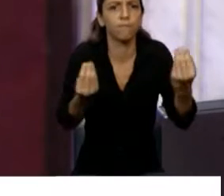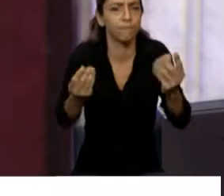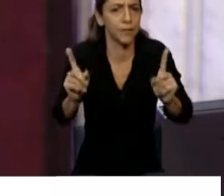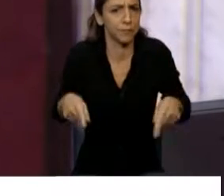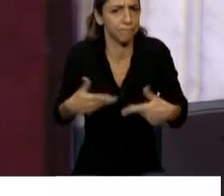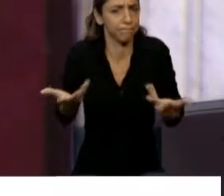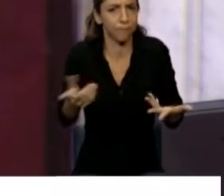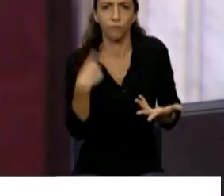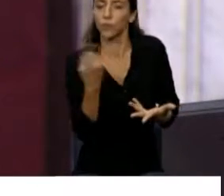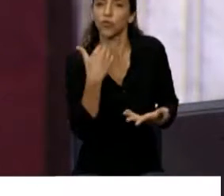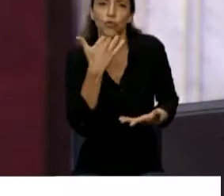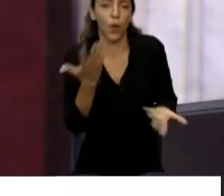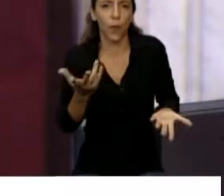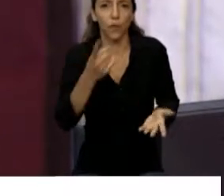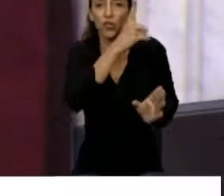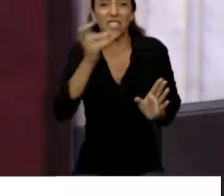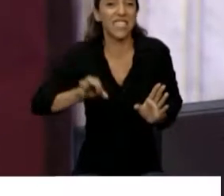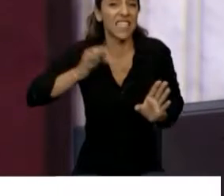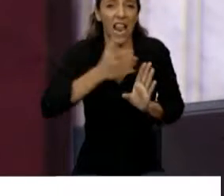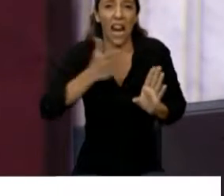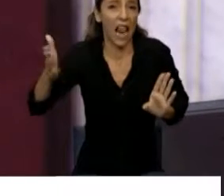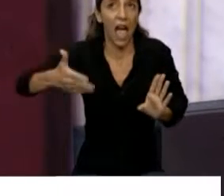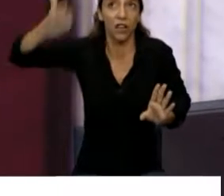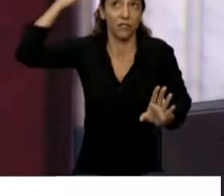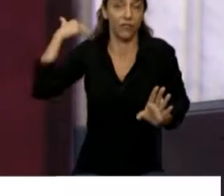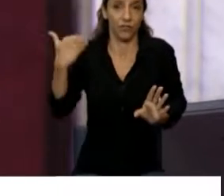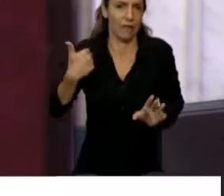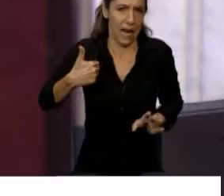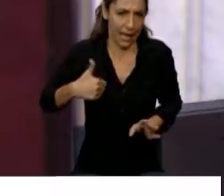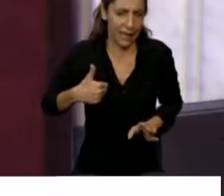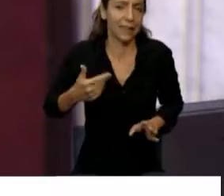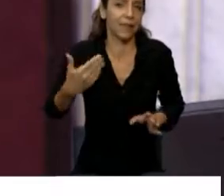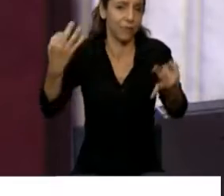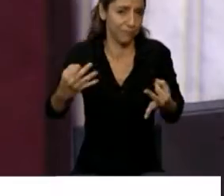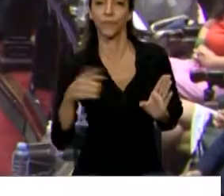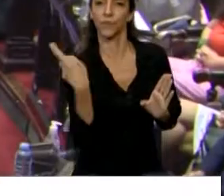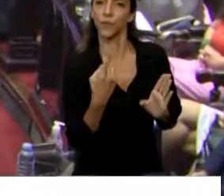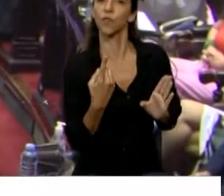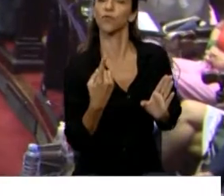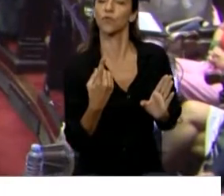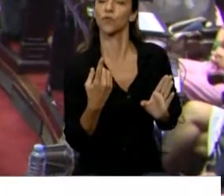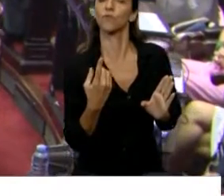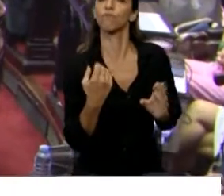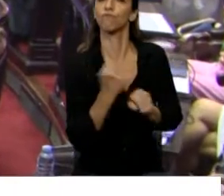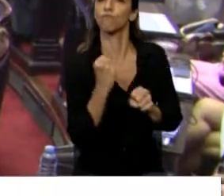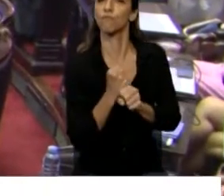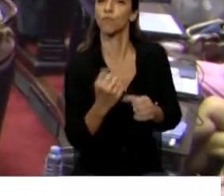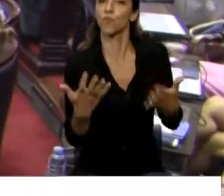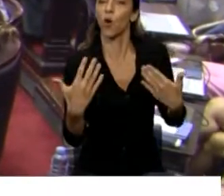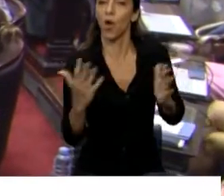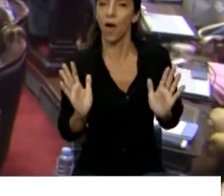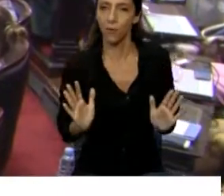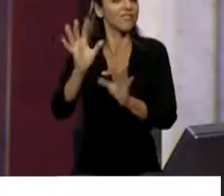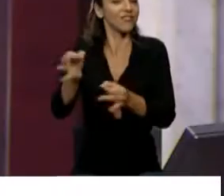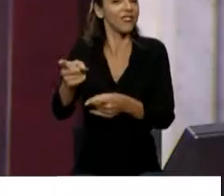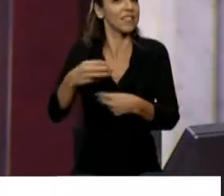la mayor de los últimos 100 años que vive no solo la Argentina, sino la humanidad toda. Y quiero pedirles a